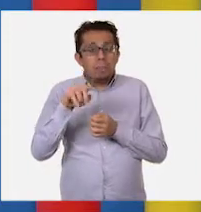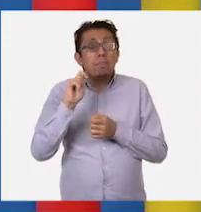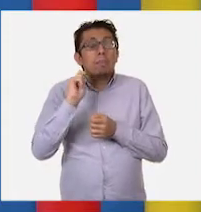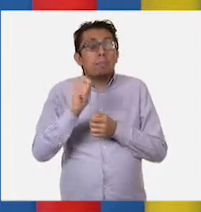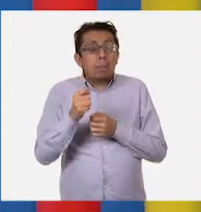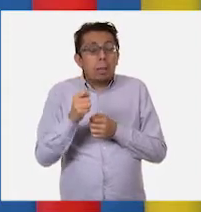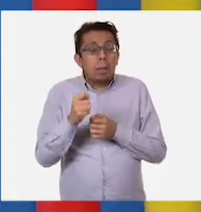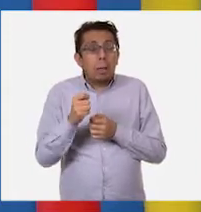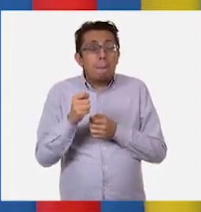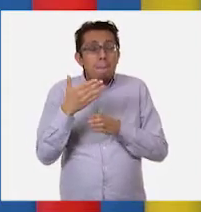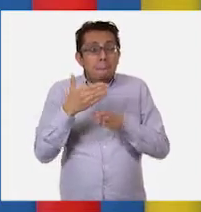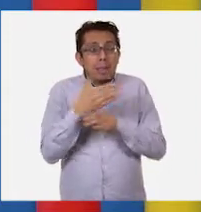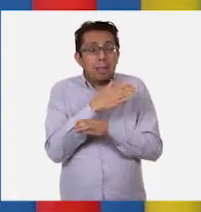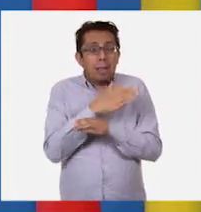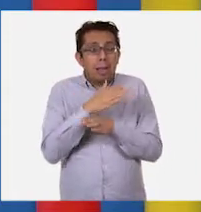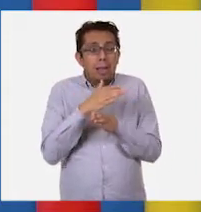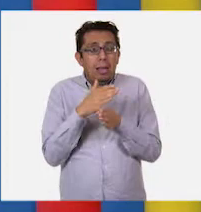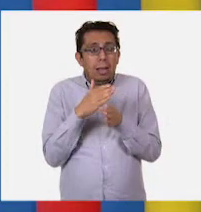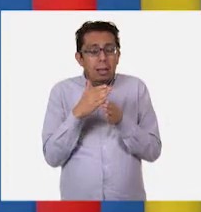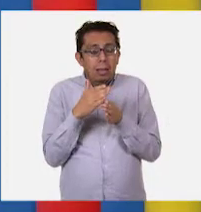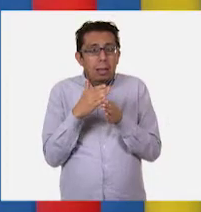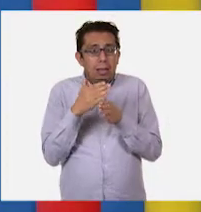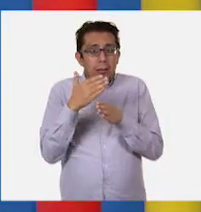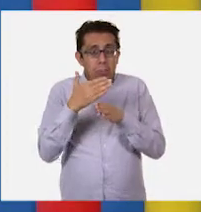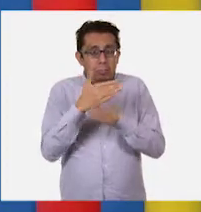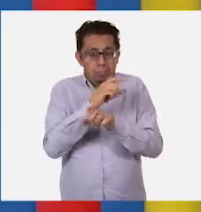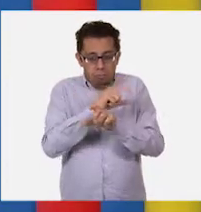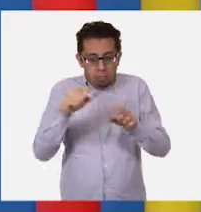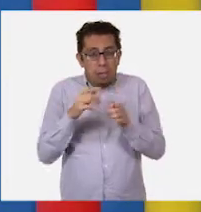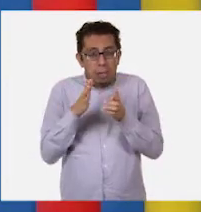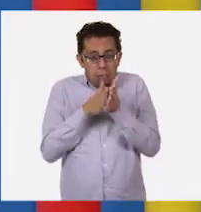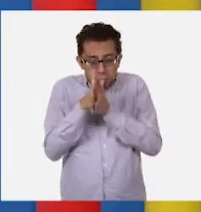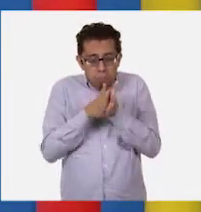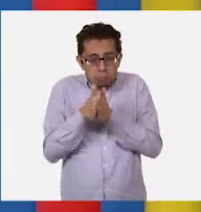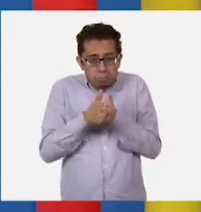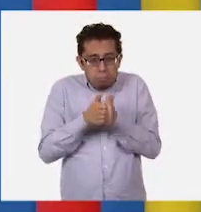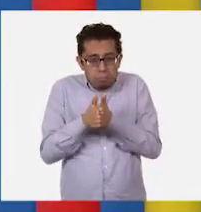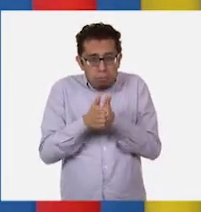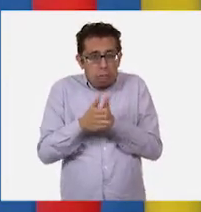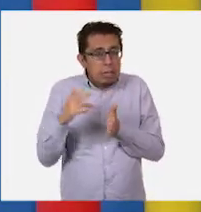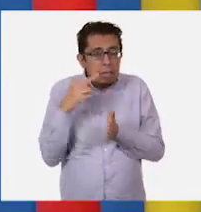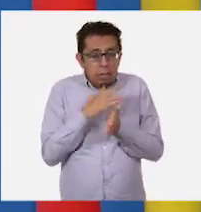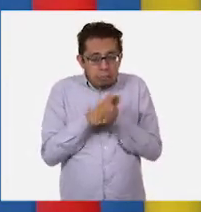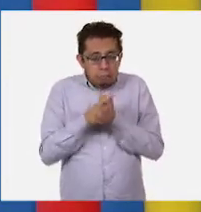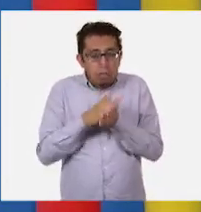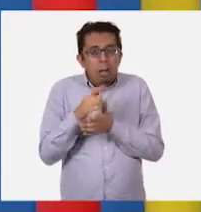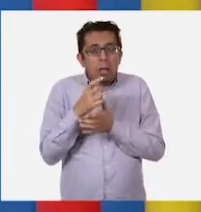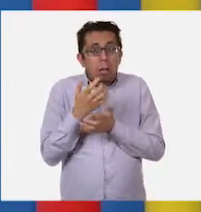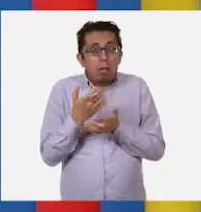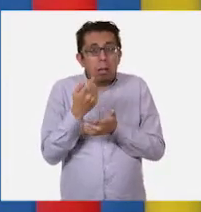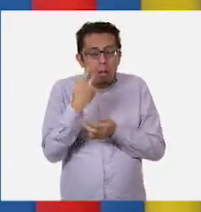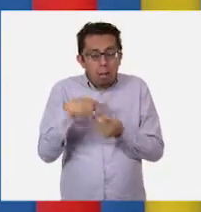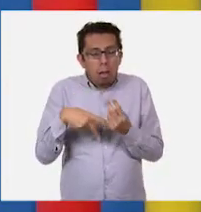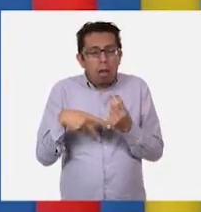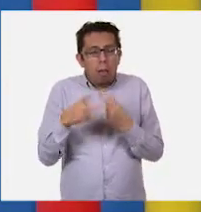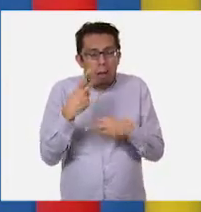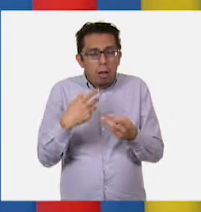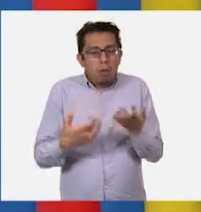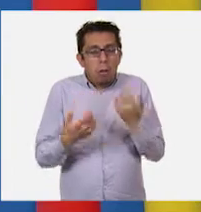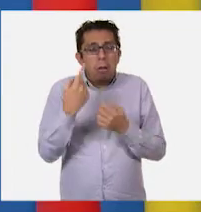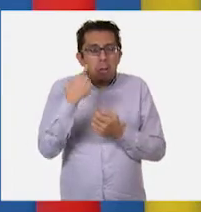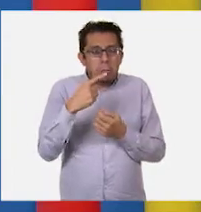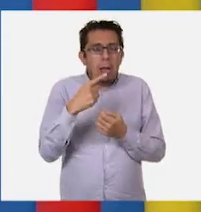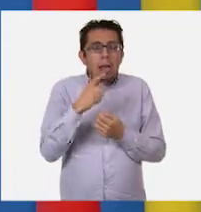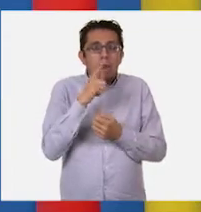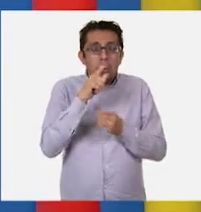madera con rapidez para generar el fuego que pues, se utiliza para alumbrar, para protegerse de los animales o